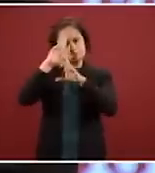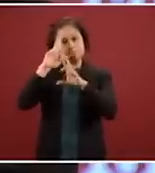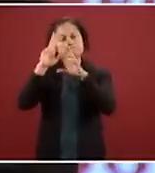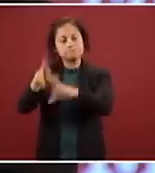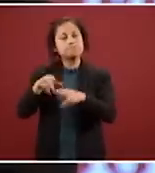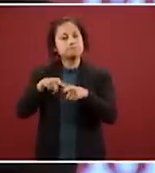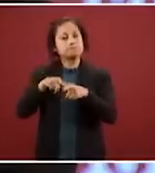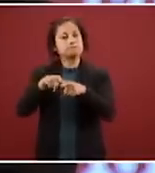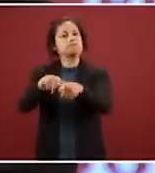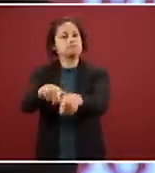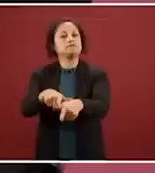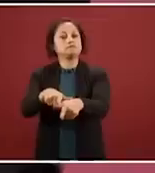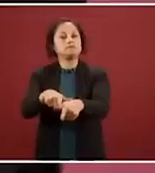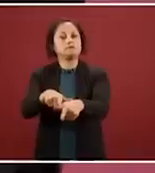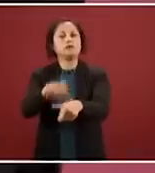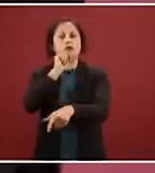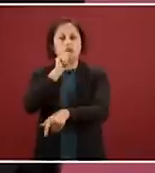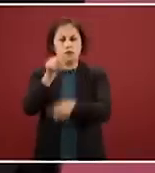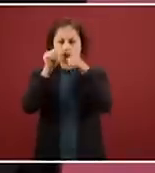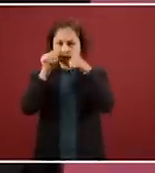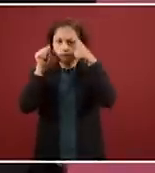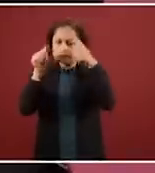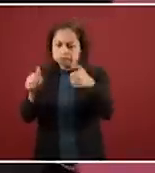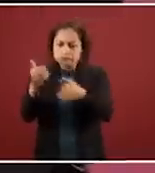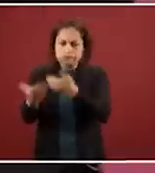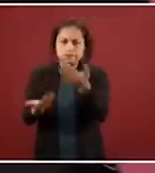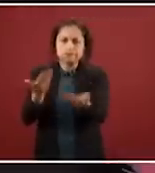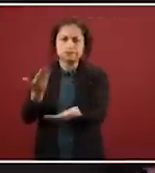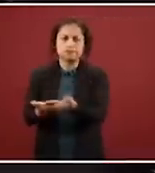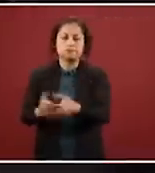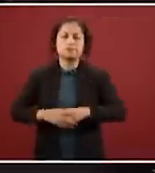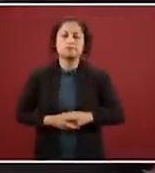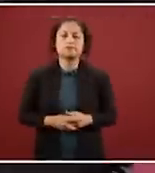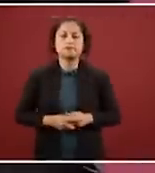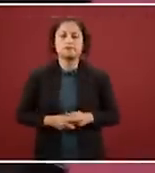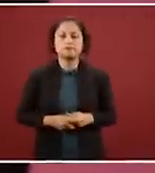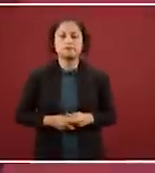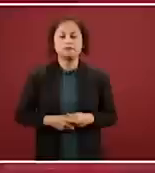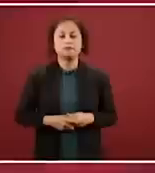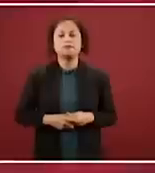y atendidas. De todas maneras,